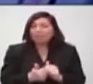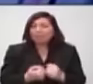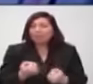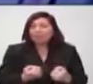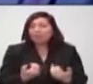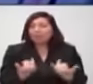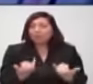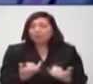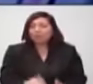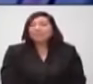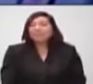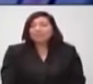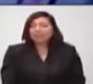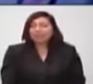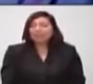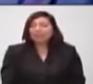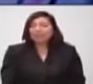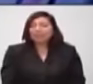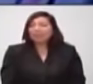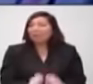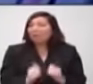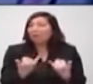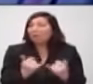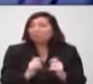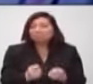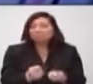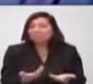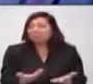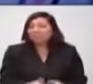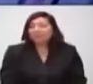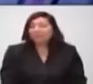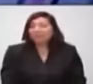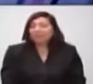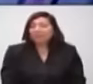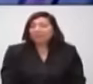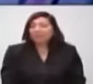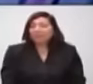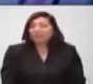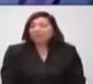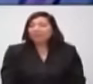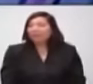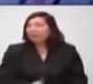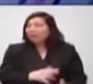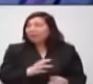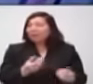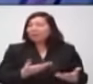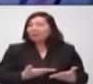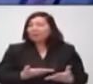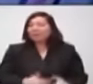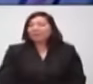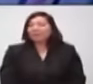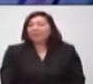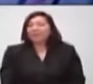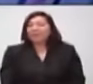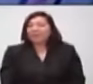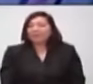momento, que nos vendieron, no se está dando. No se está dando porque por ejemplo, en la avenida Arequipa, si bien es cierto,